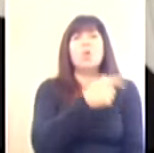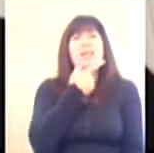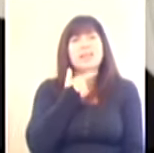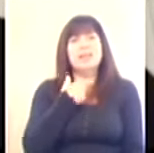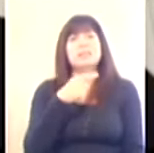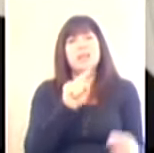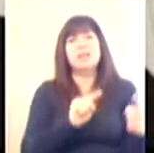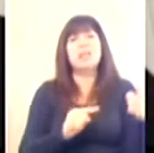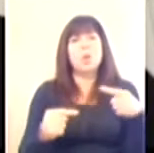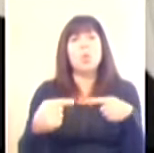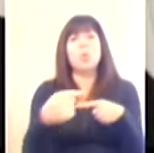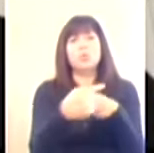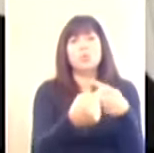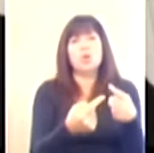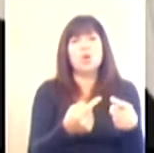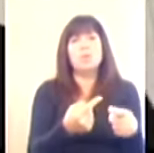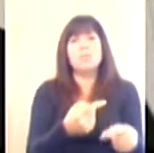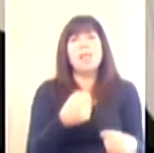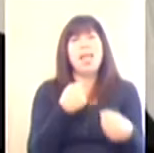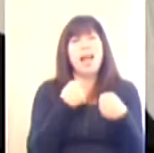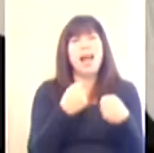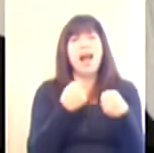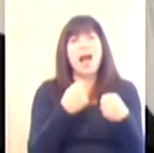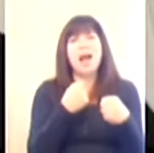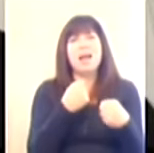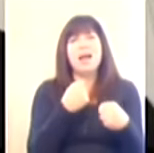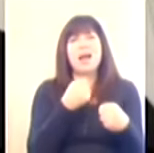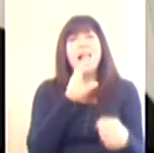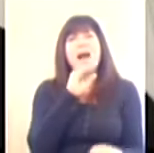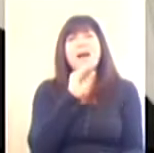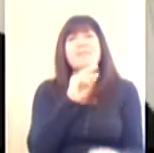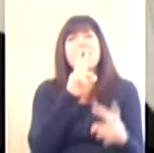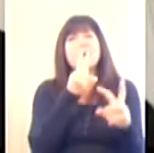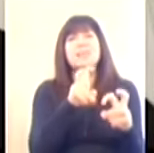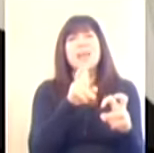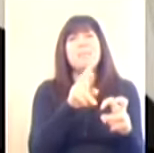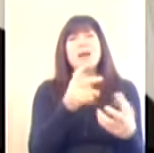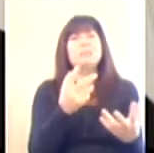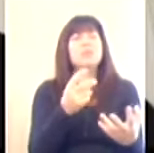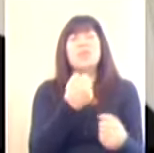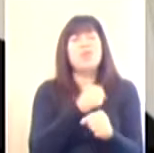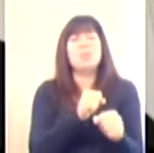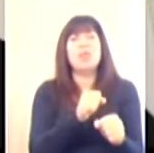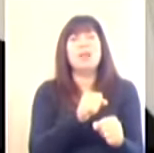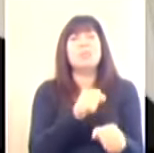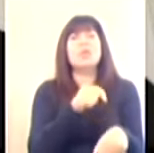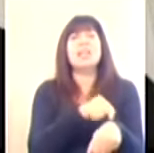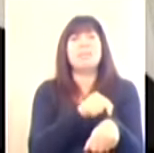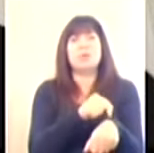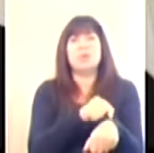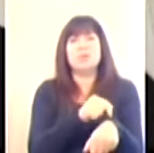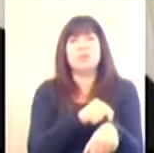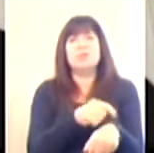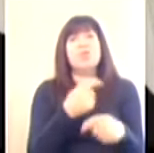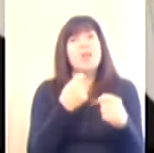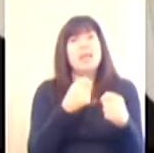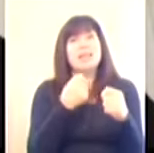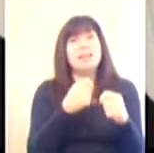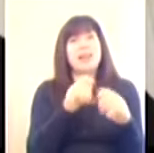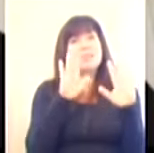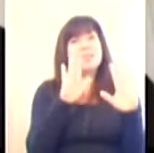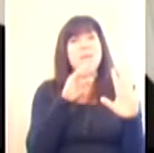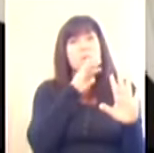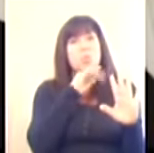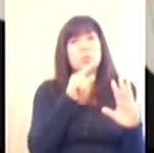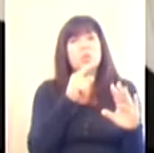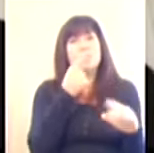discusión. Me dan ganas de referirme a muchos de los temas que se discutieron y en honor al tiempo no voy a poder hacerlo. Así es que voy a intentar en 10 minutos, además veo que